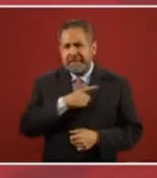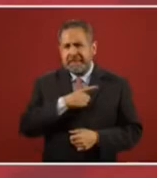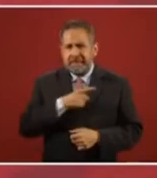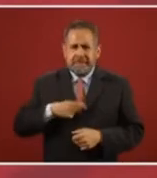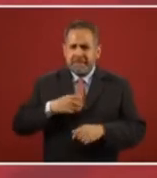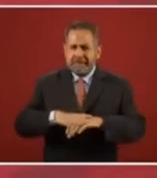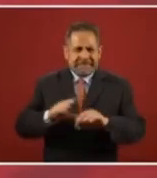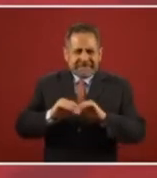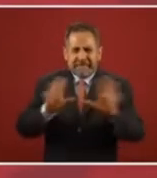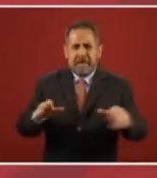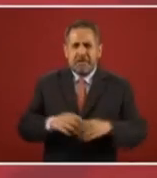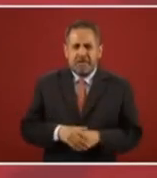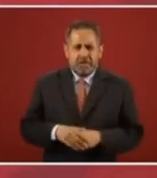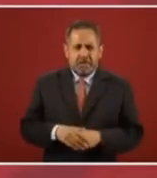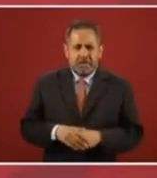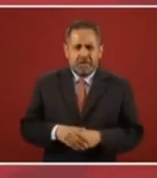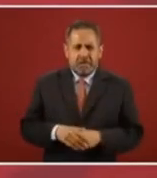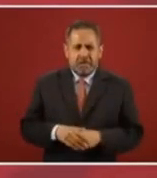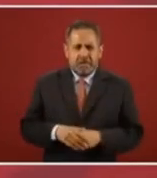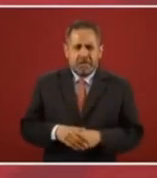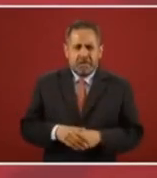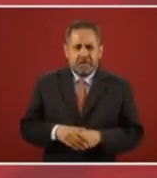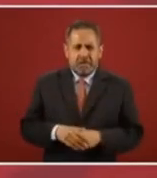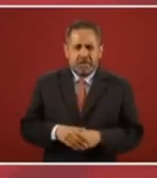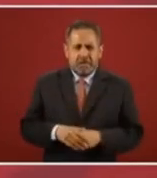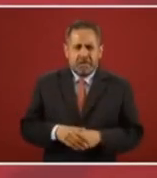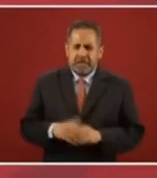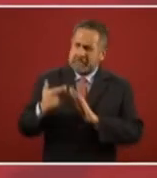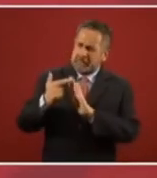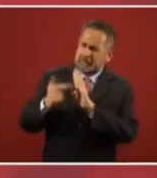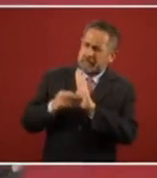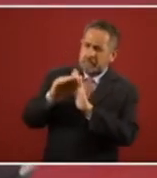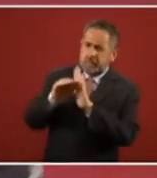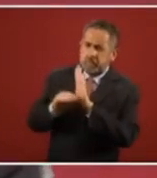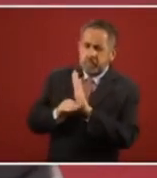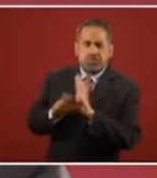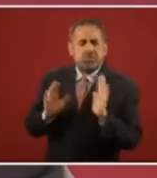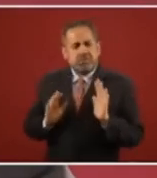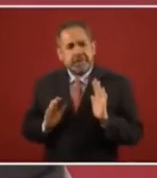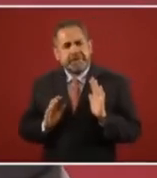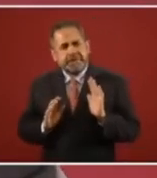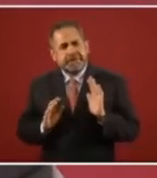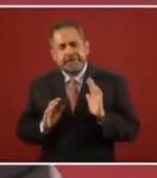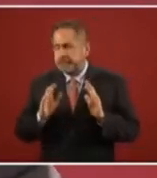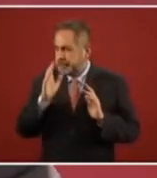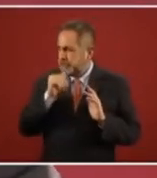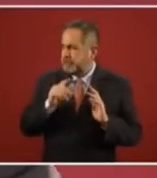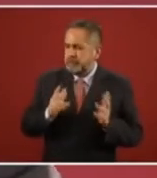en un principio no se puede estar